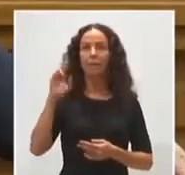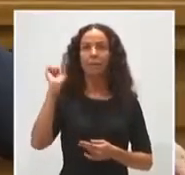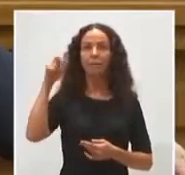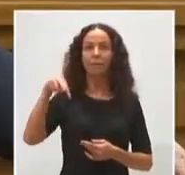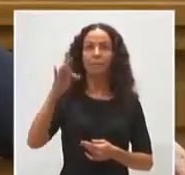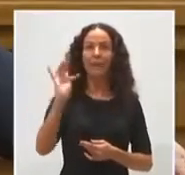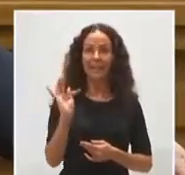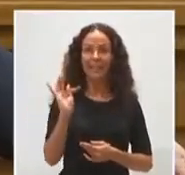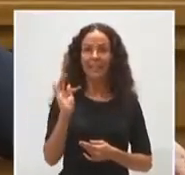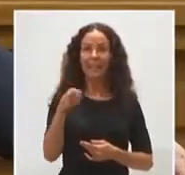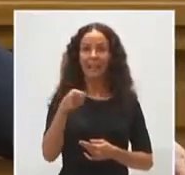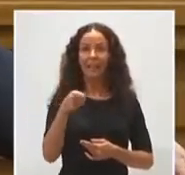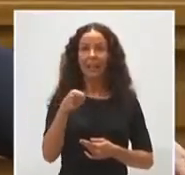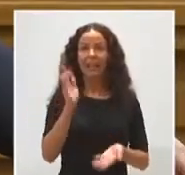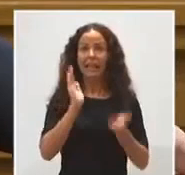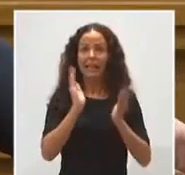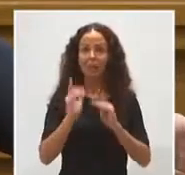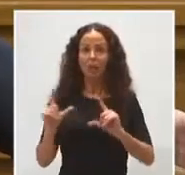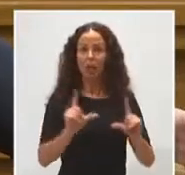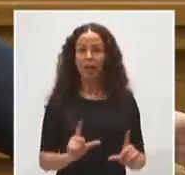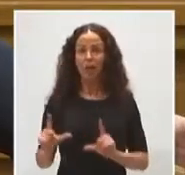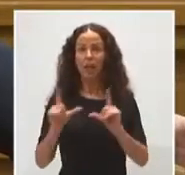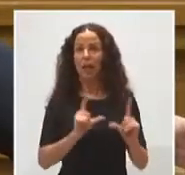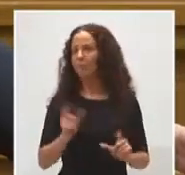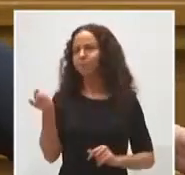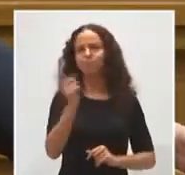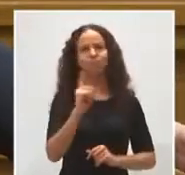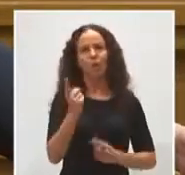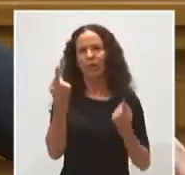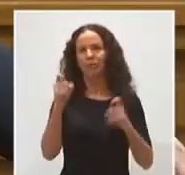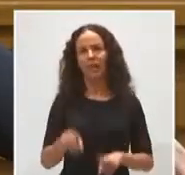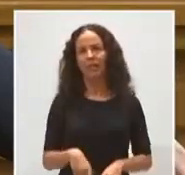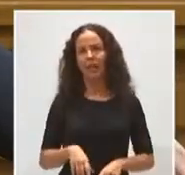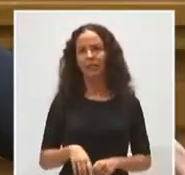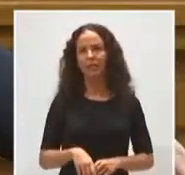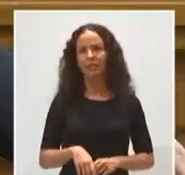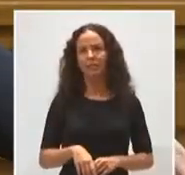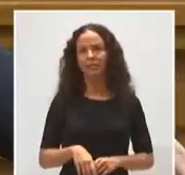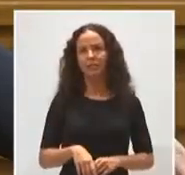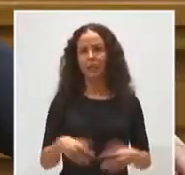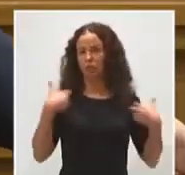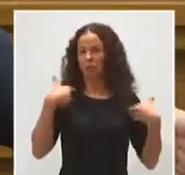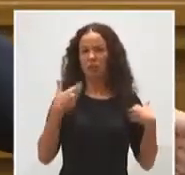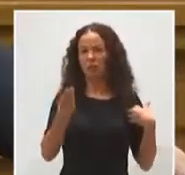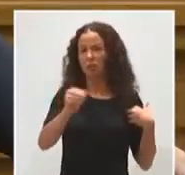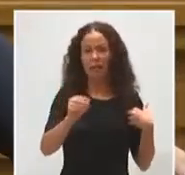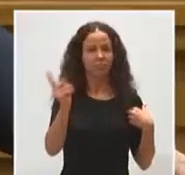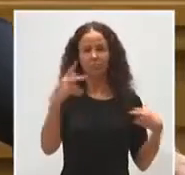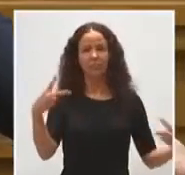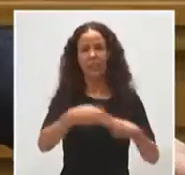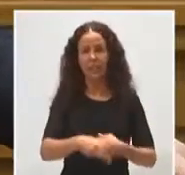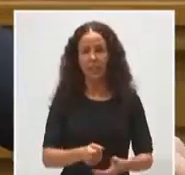tener que sufrir el tratamiento de radioterapia porque se puede llegar ya a concluir cuando no es necesario ese sufrimiento añadido bueno es